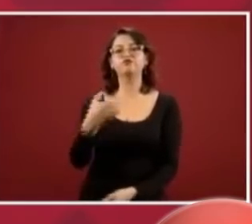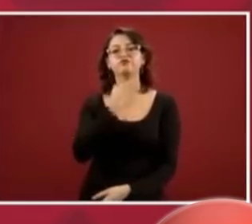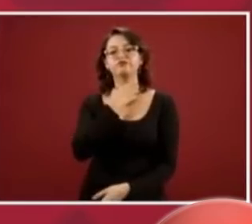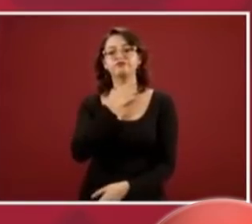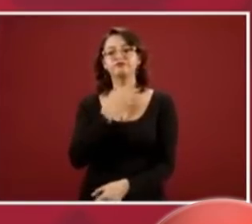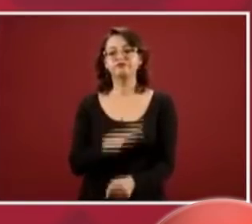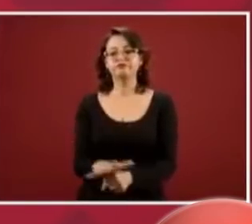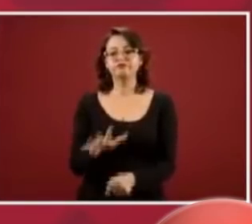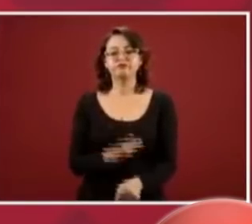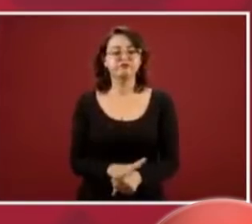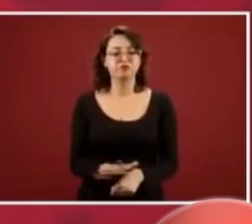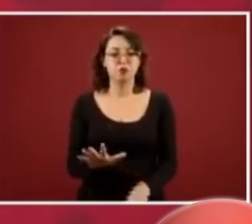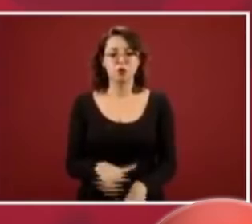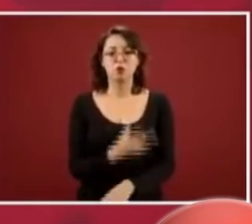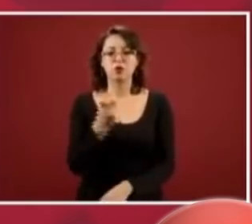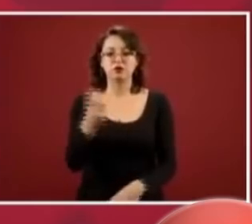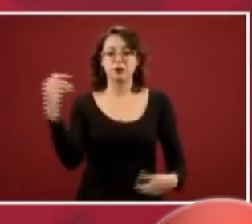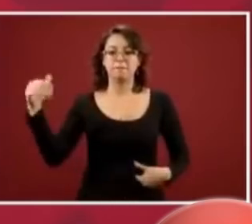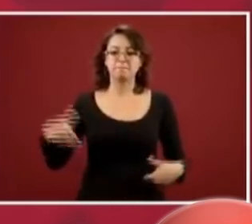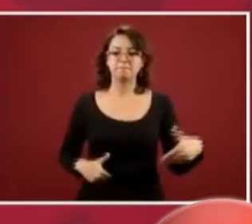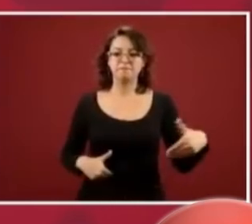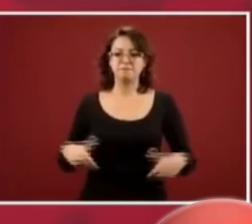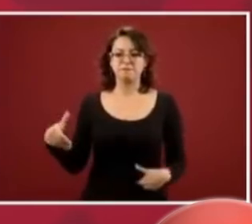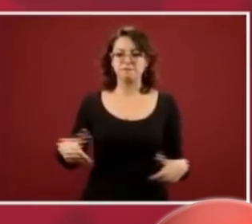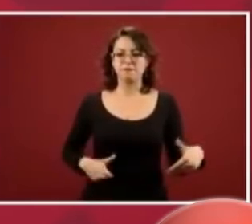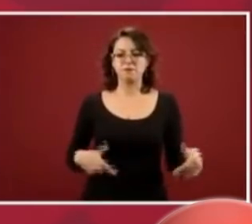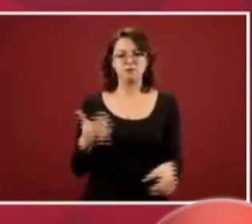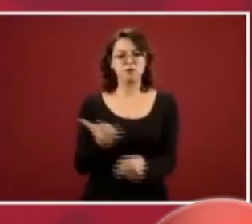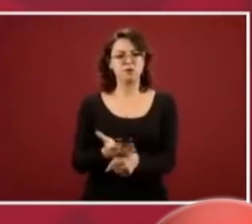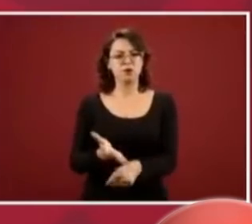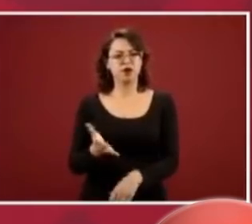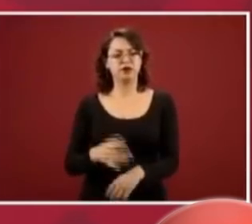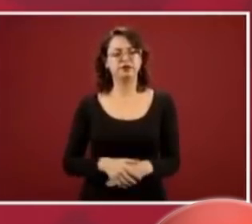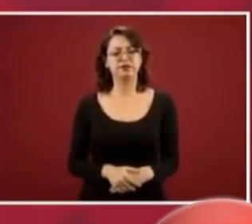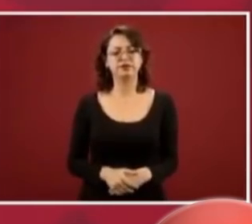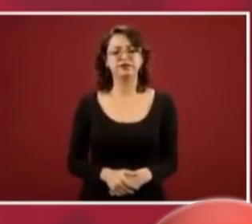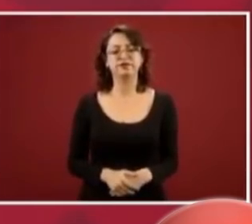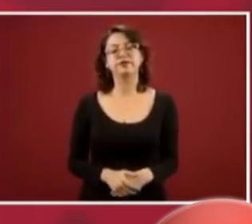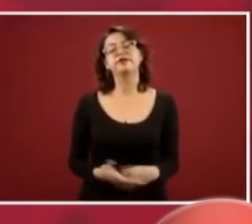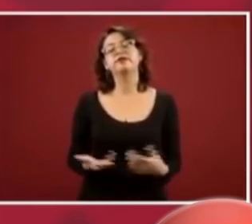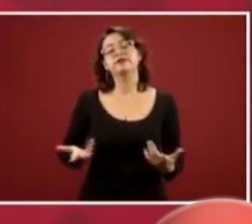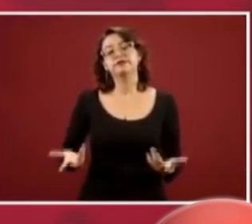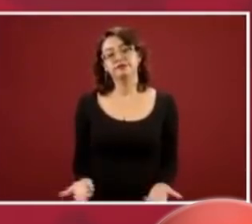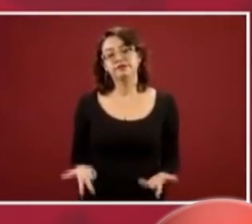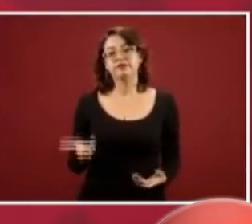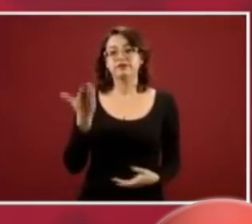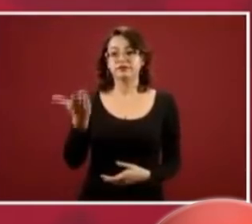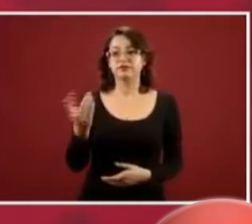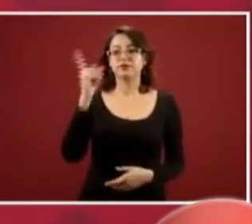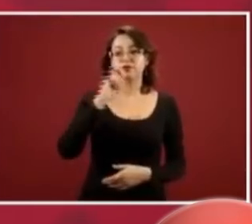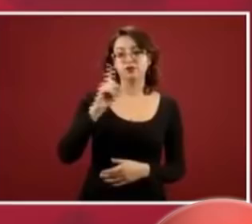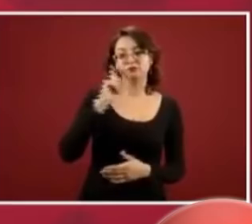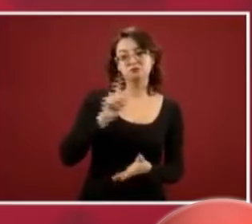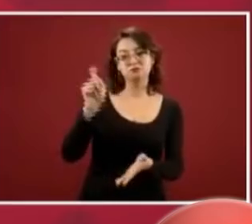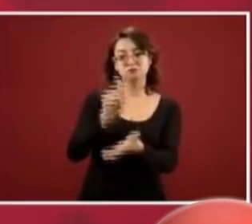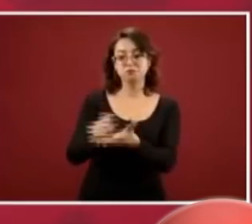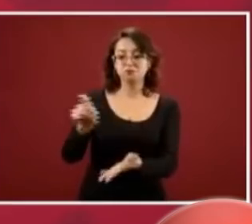son las molestias. Le contesto, con todo respeto a esta